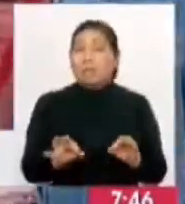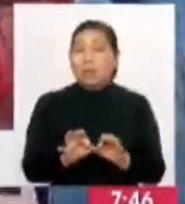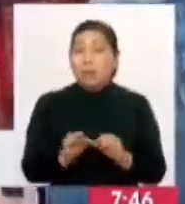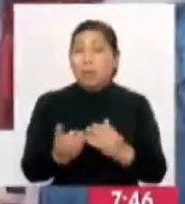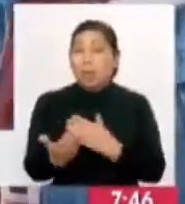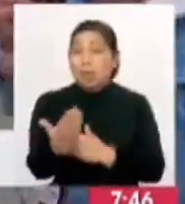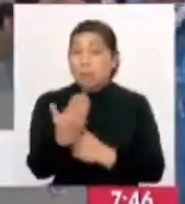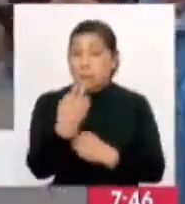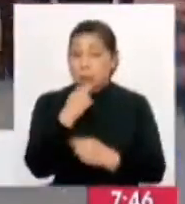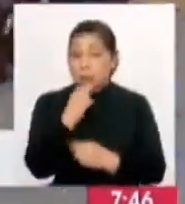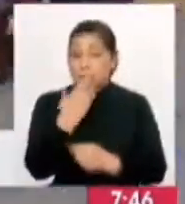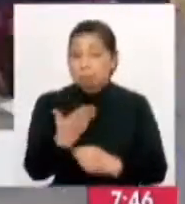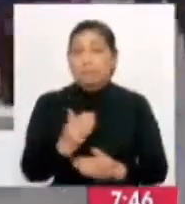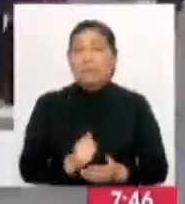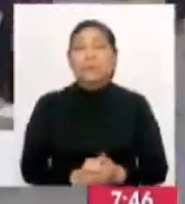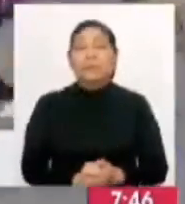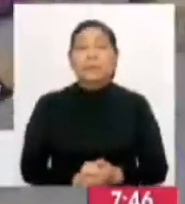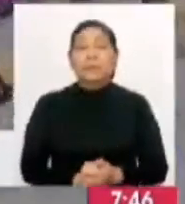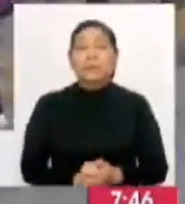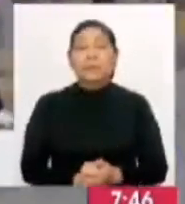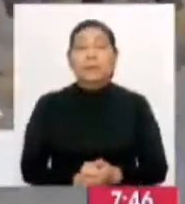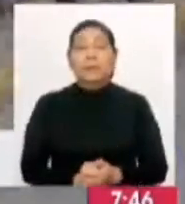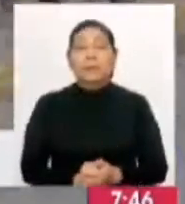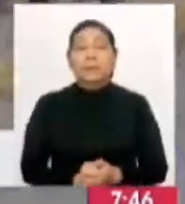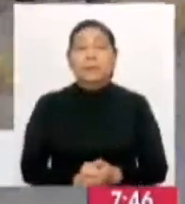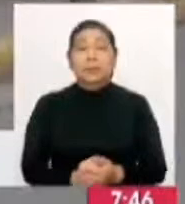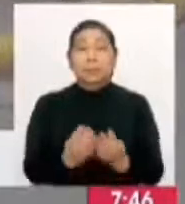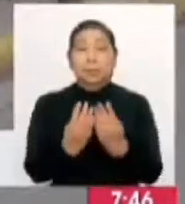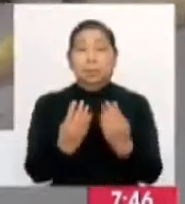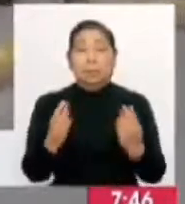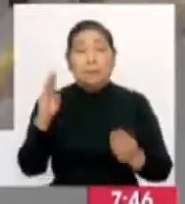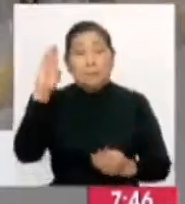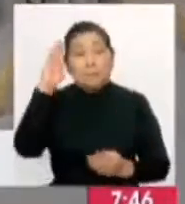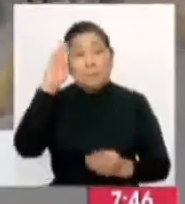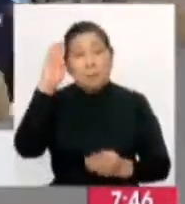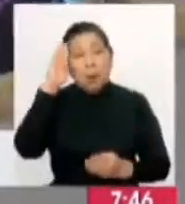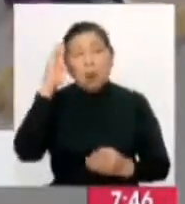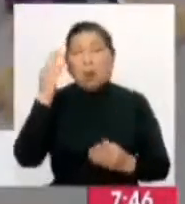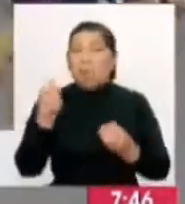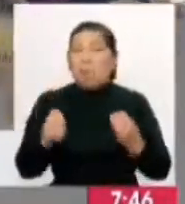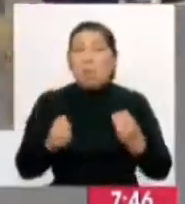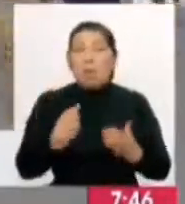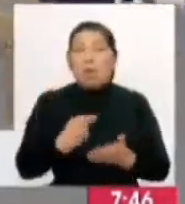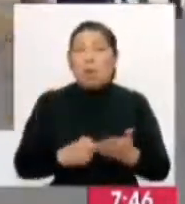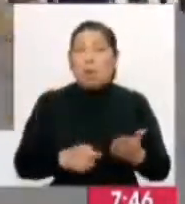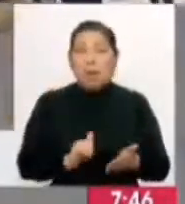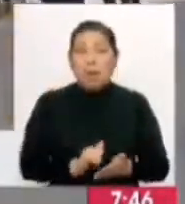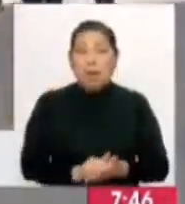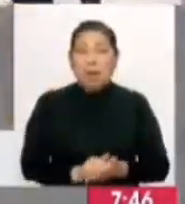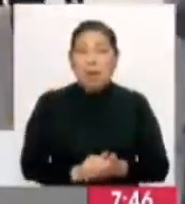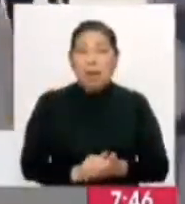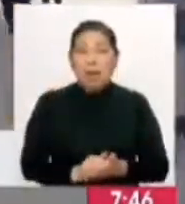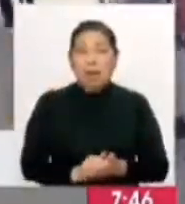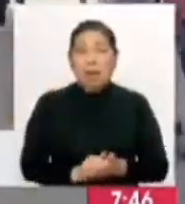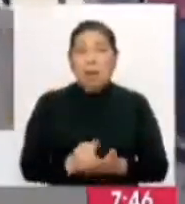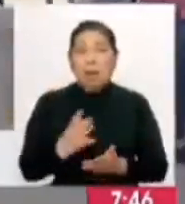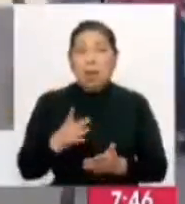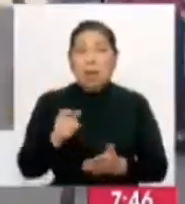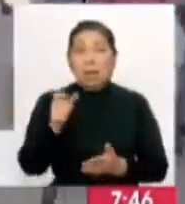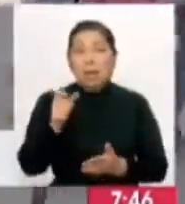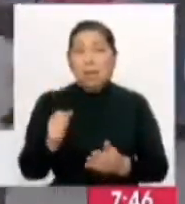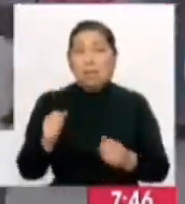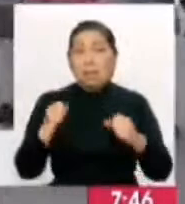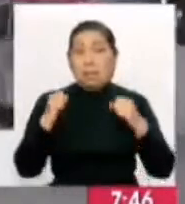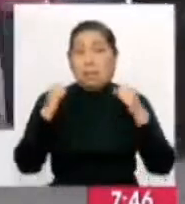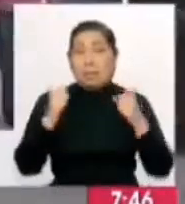de la mañana, como podemos ver en imágenes, hay un cordón policial debido a que es el cuarto día de